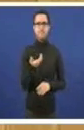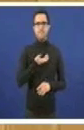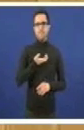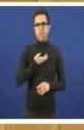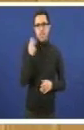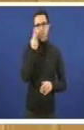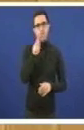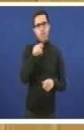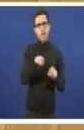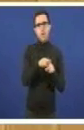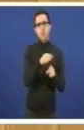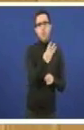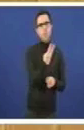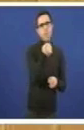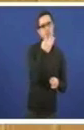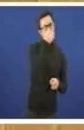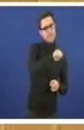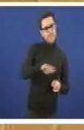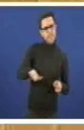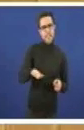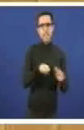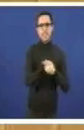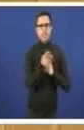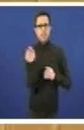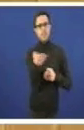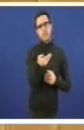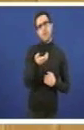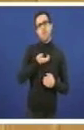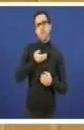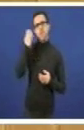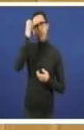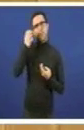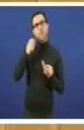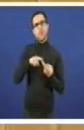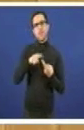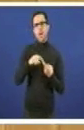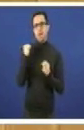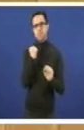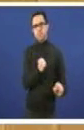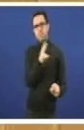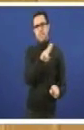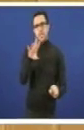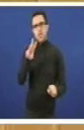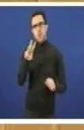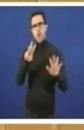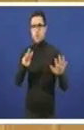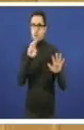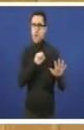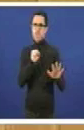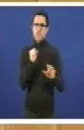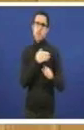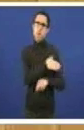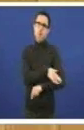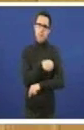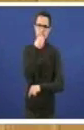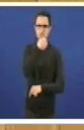infantís con xestión indirecta Concello da Coruña con máis de 28 anos gobernada polo Partido Socialista Sacou